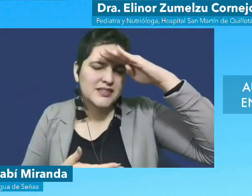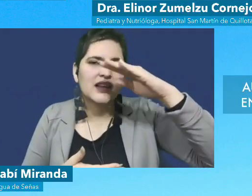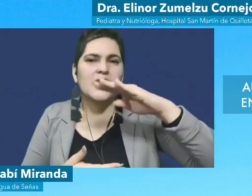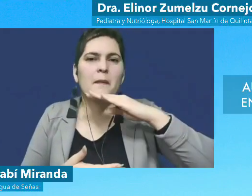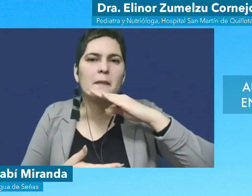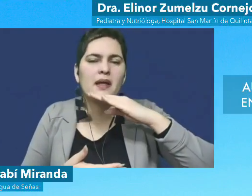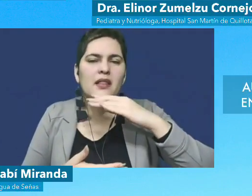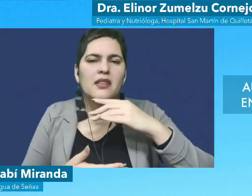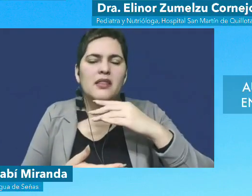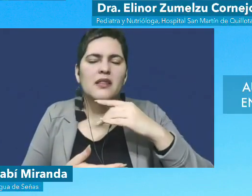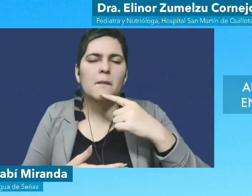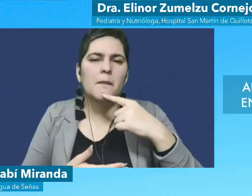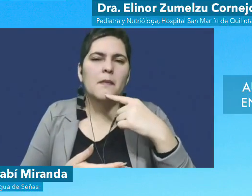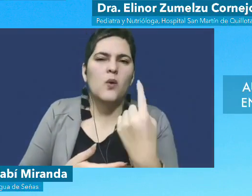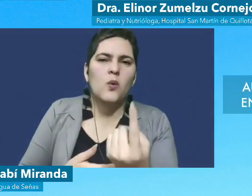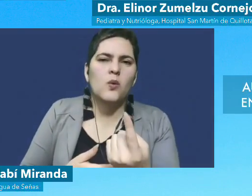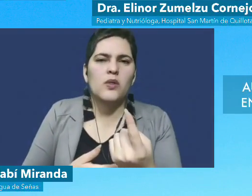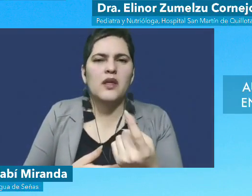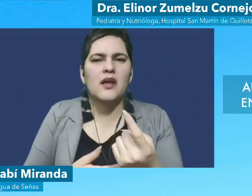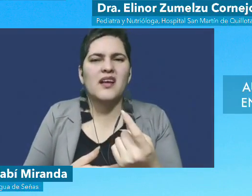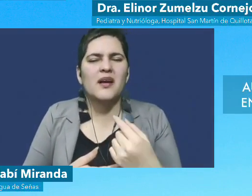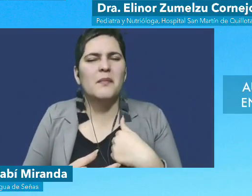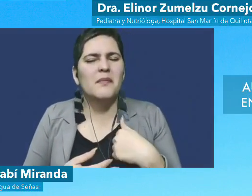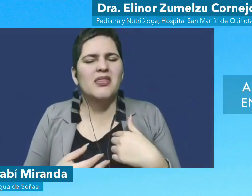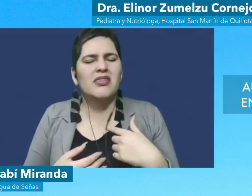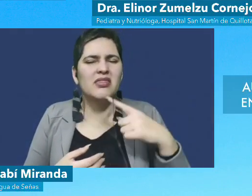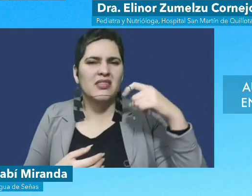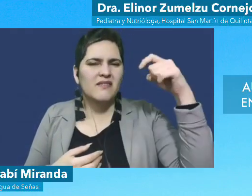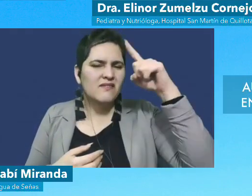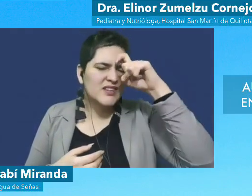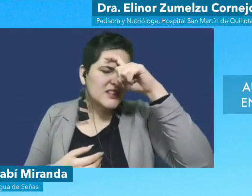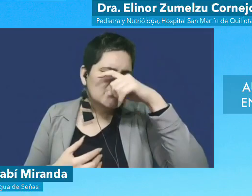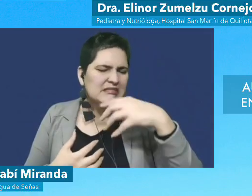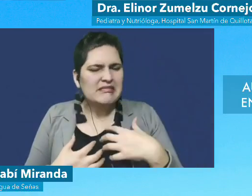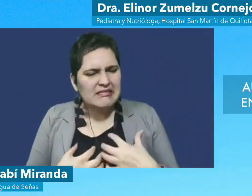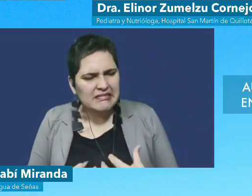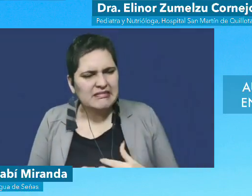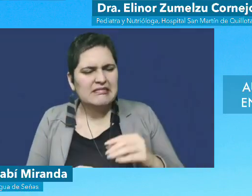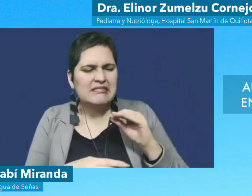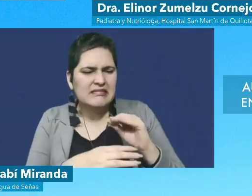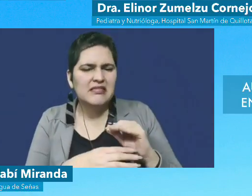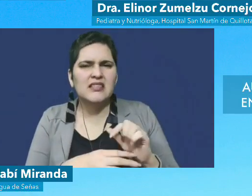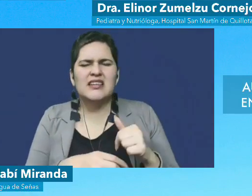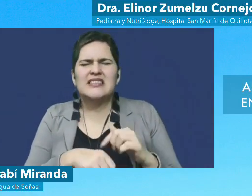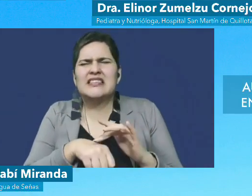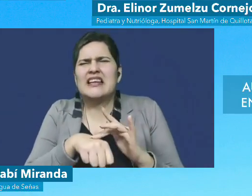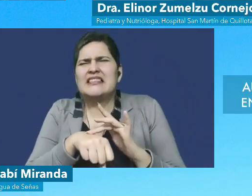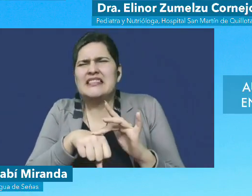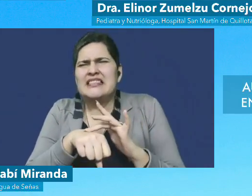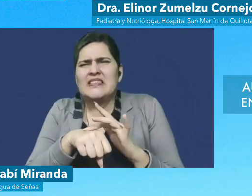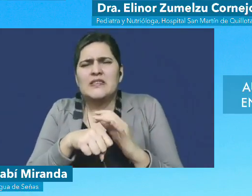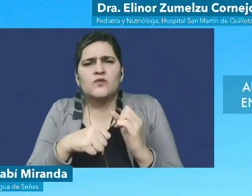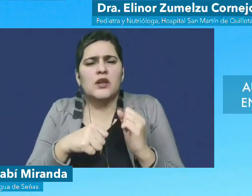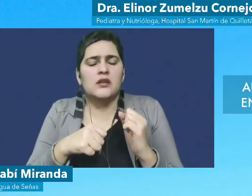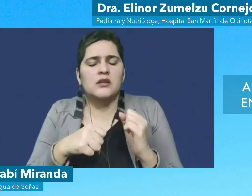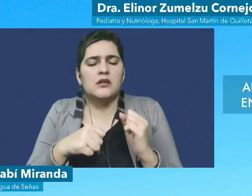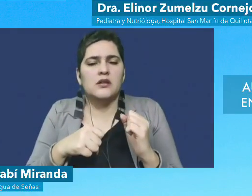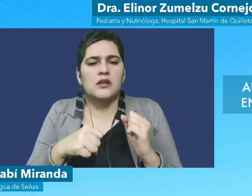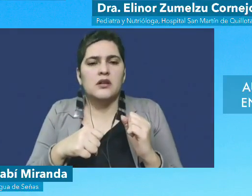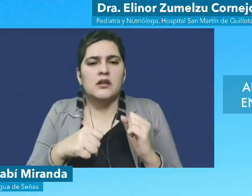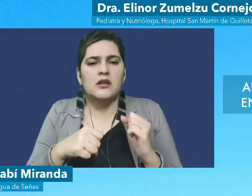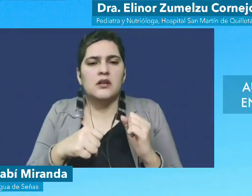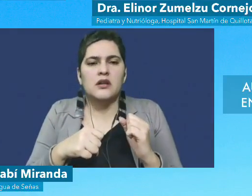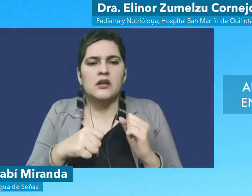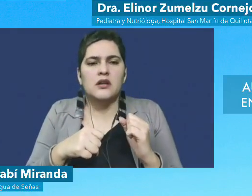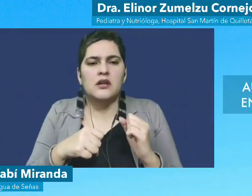Claudio Riveros, para mí es muy difícil y frustrante alimentar a mi hijo, no quiero recibir nada, tiene hipersensibilidad hasta el límite a su peso, no logro identificar qué es lo